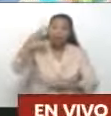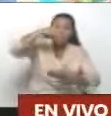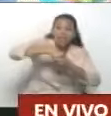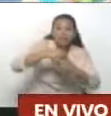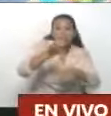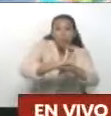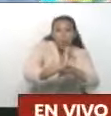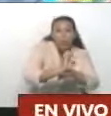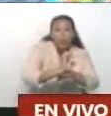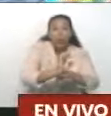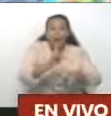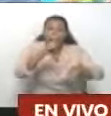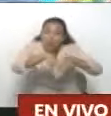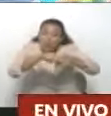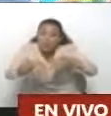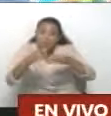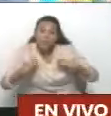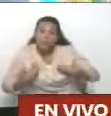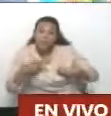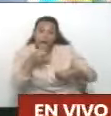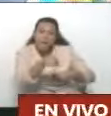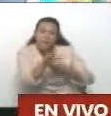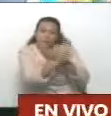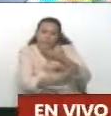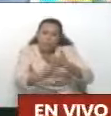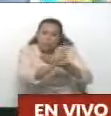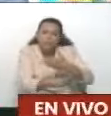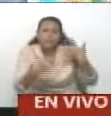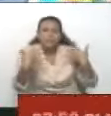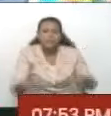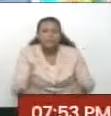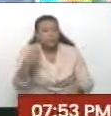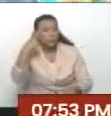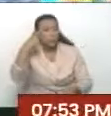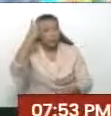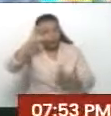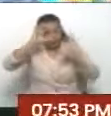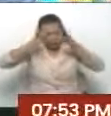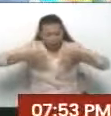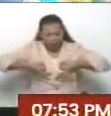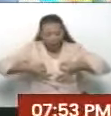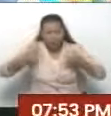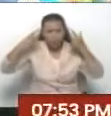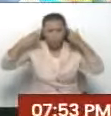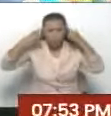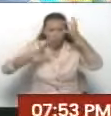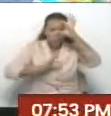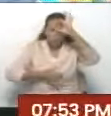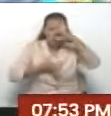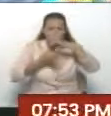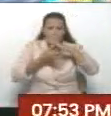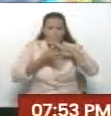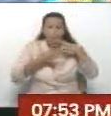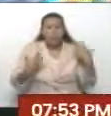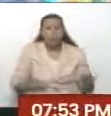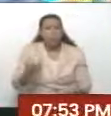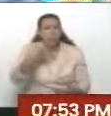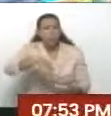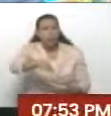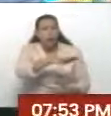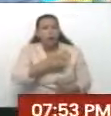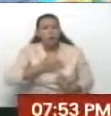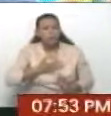de pertenencia, a la par que le protegíamos desde el punto de vista psicosocial, desde el punto de vista cultural,